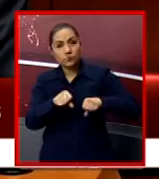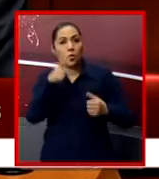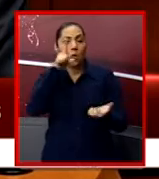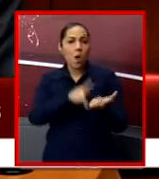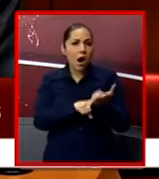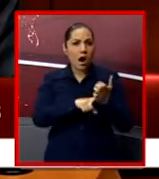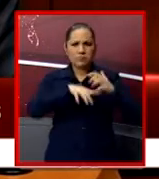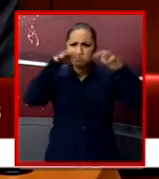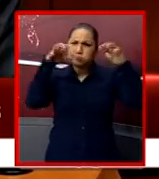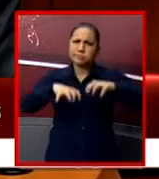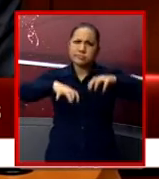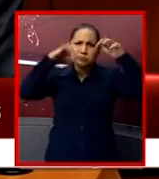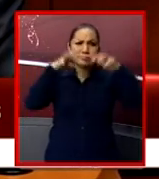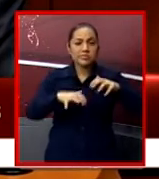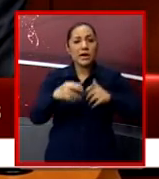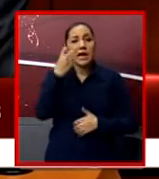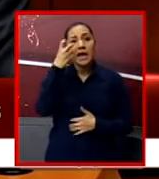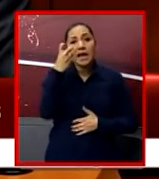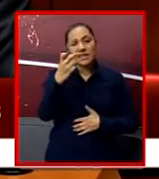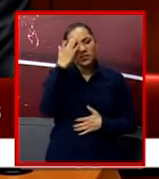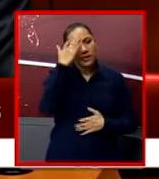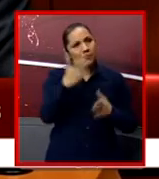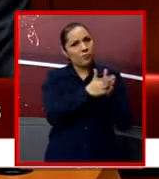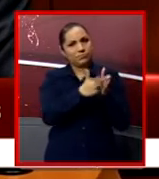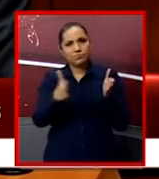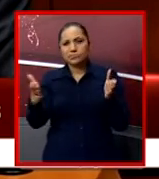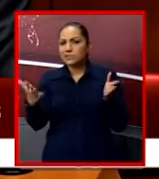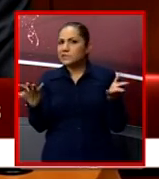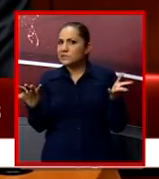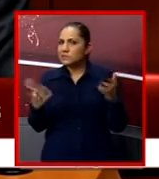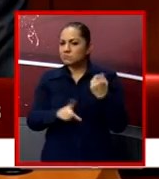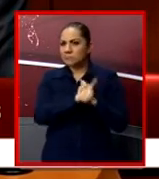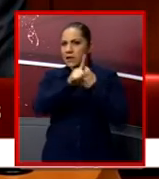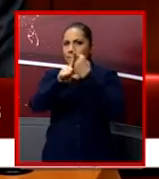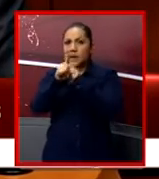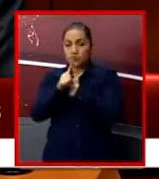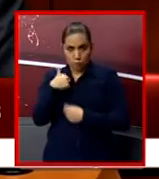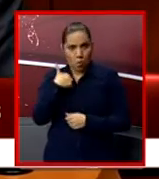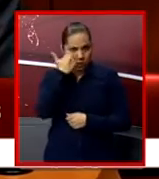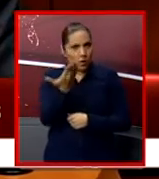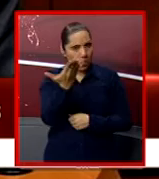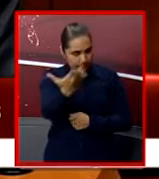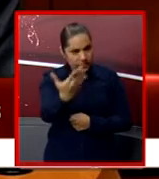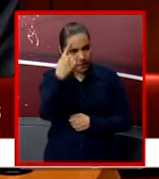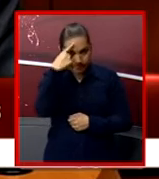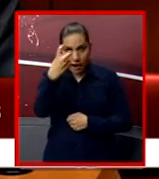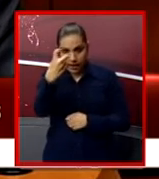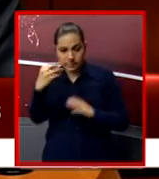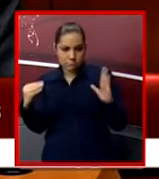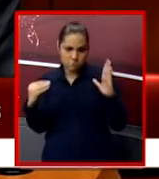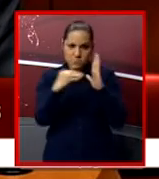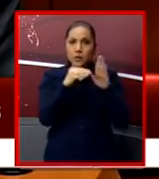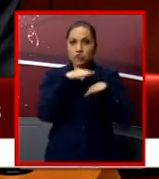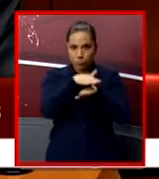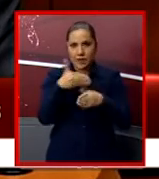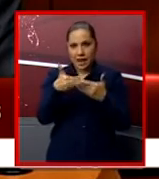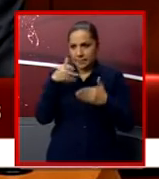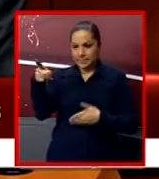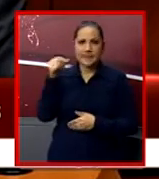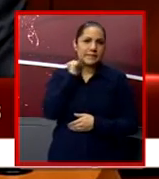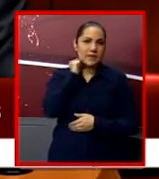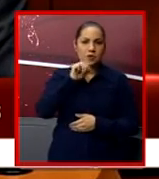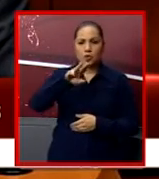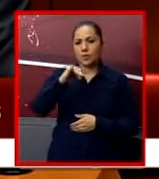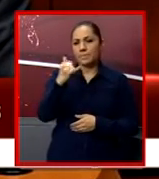tormentas se requiere, y pido que así quede incorporado como un punto adicional o lo planteado aquí por el senador